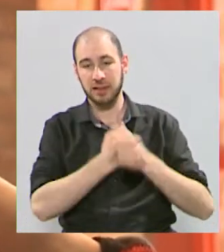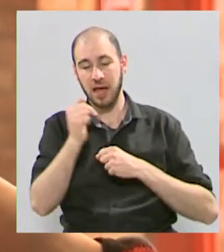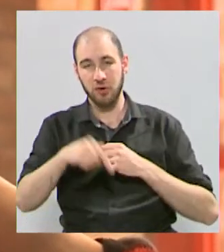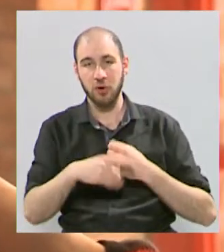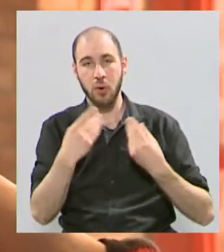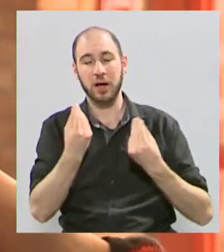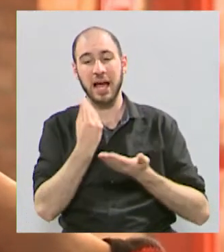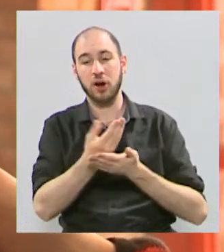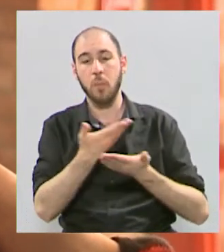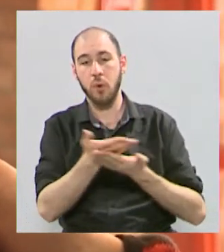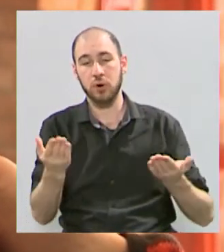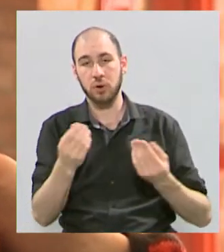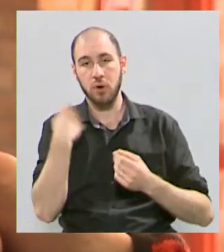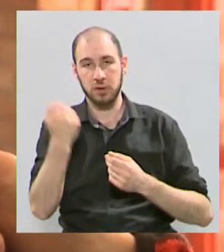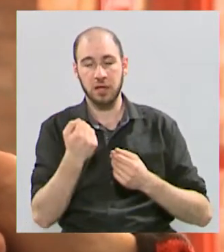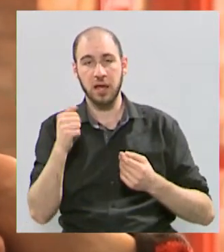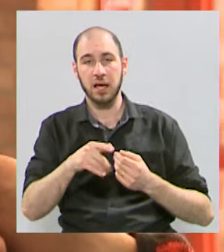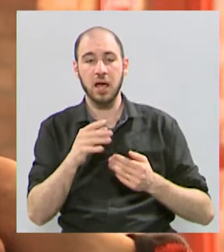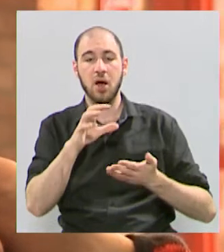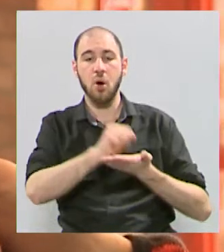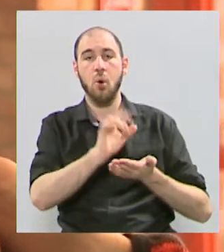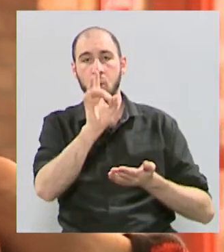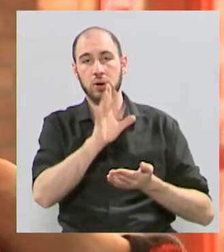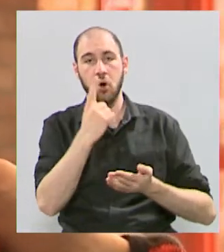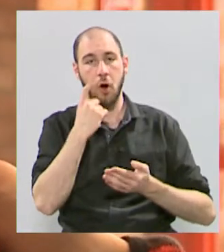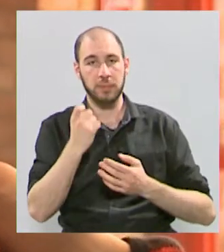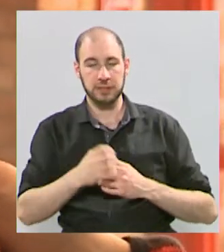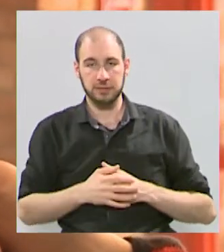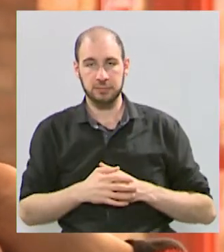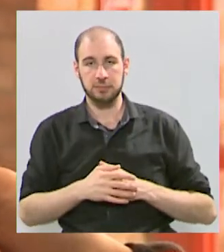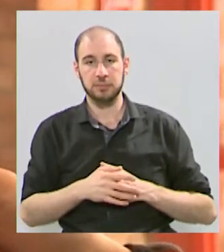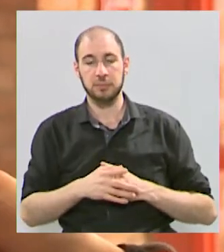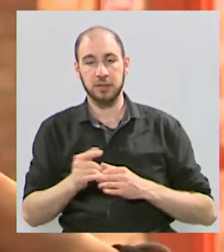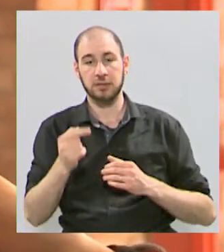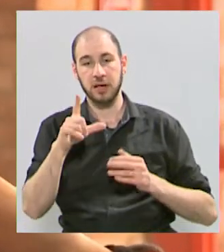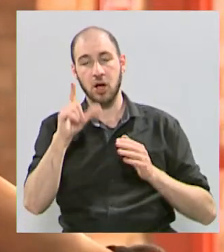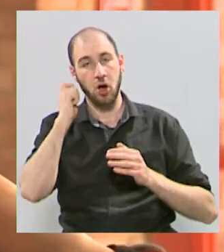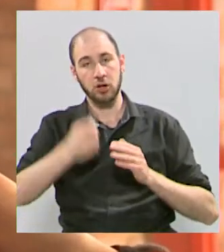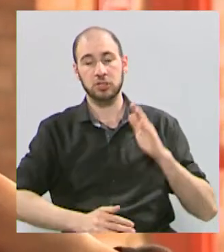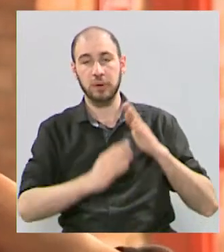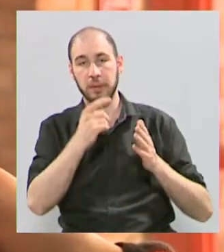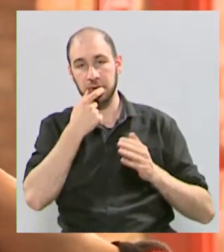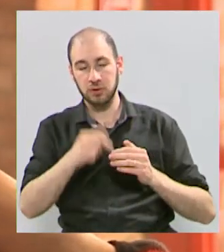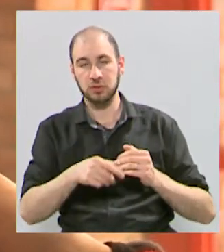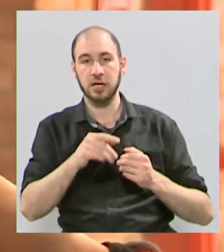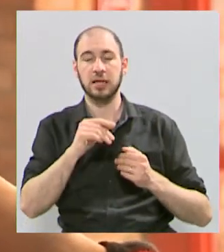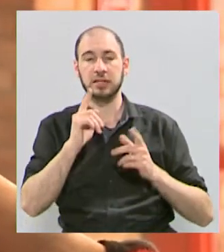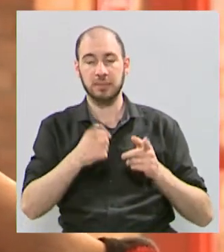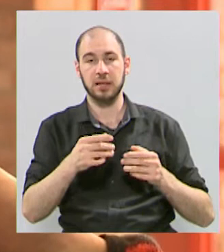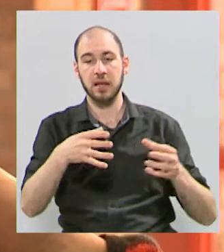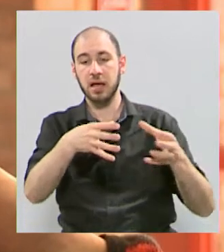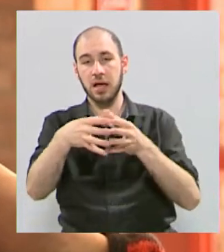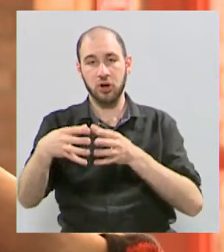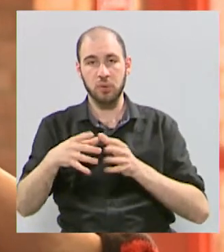la mayoría de los cargos públicos importantes son ocupados exclusivamente por hombres. Eso lo podemos ver en la Corte Suprema de Mendoza, lo podemos ver en nuestras